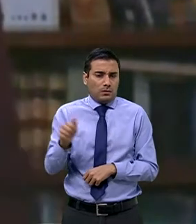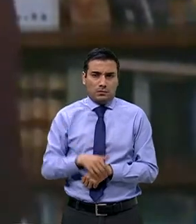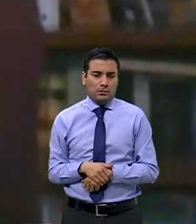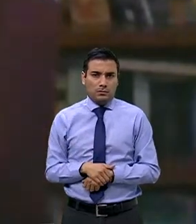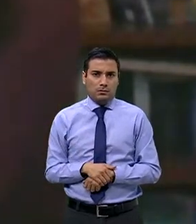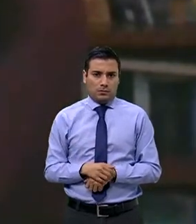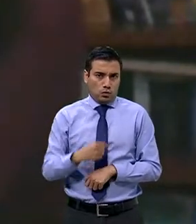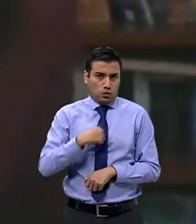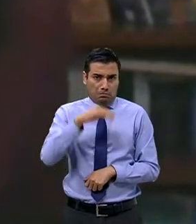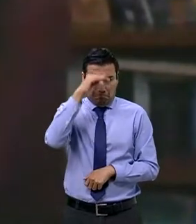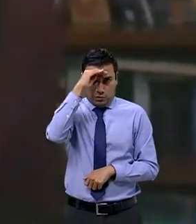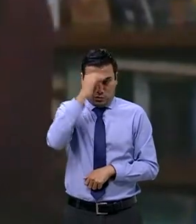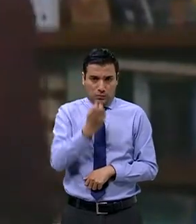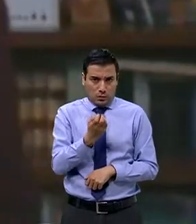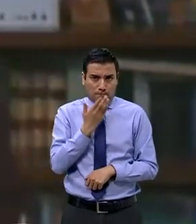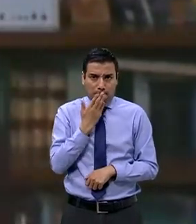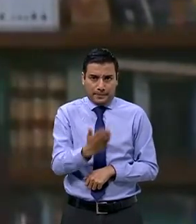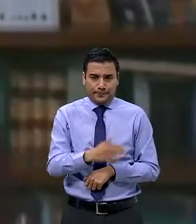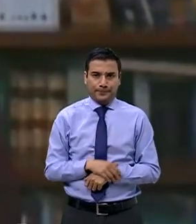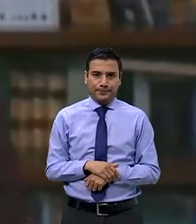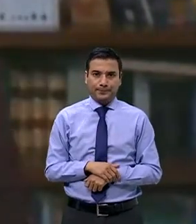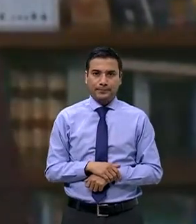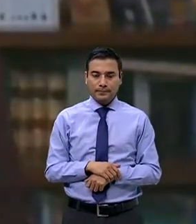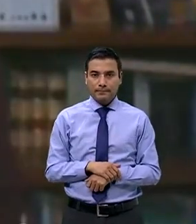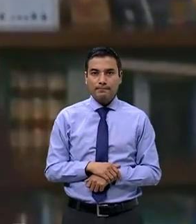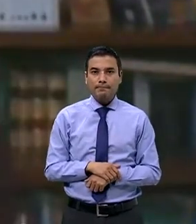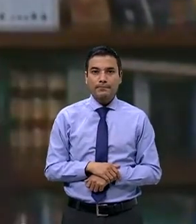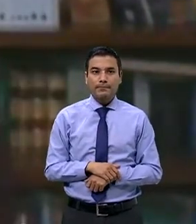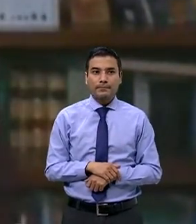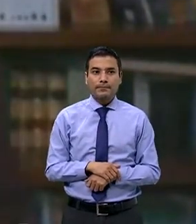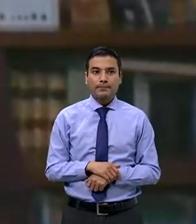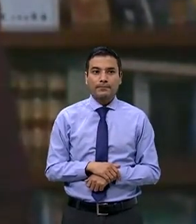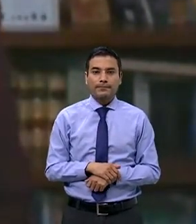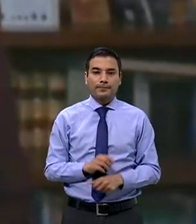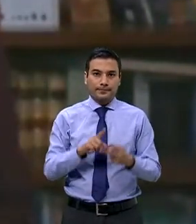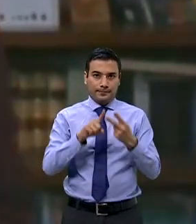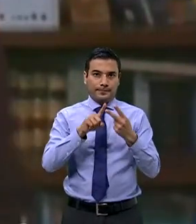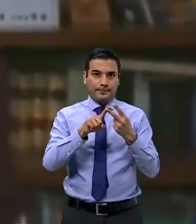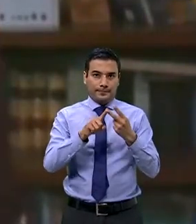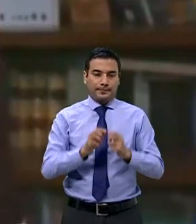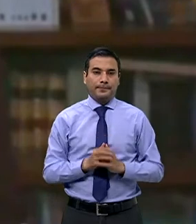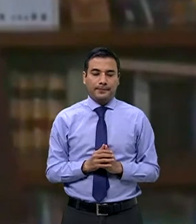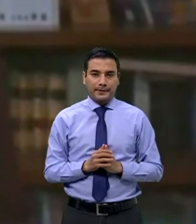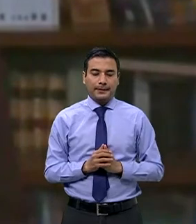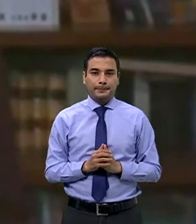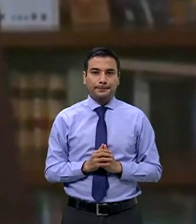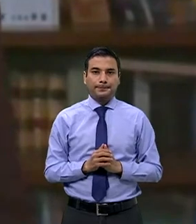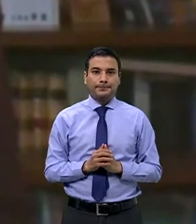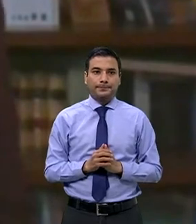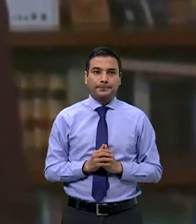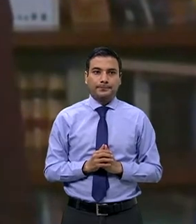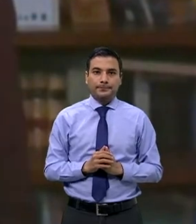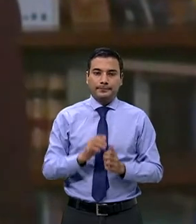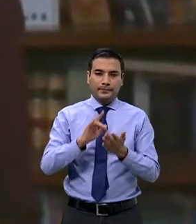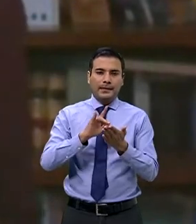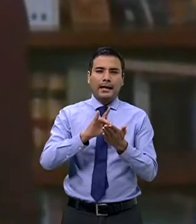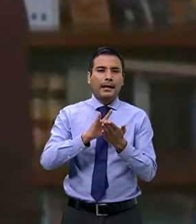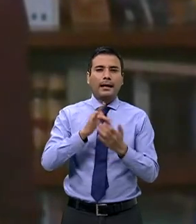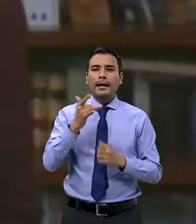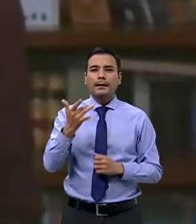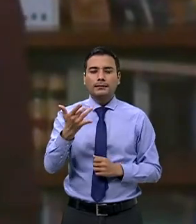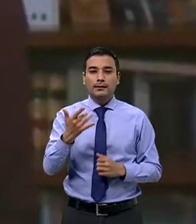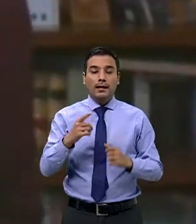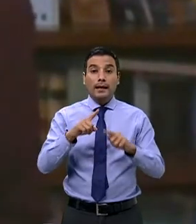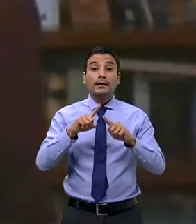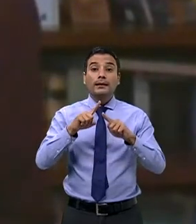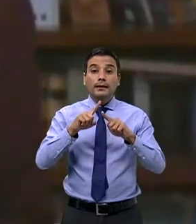se logró segundo agradecer a quienes a todas las personas que